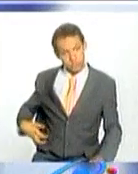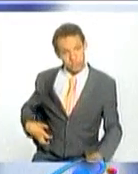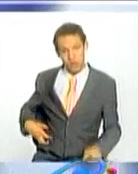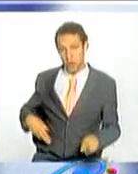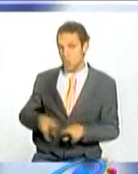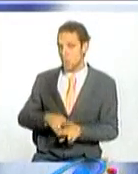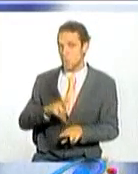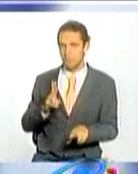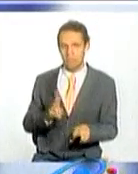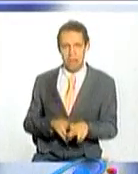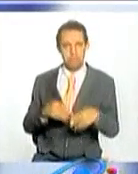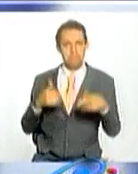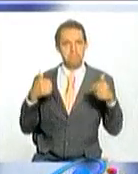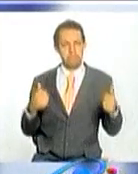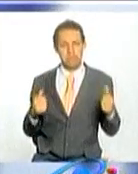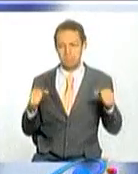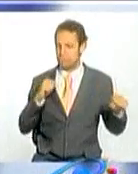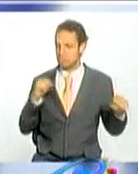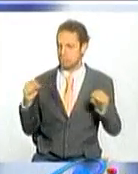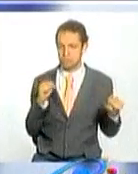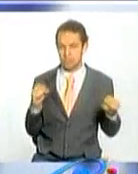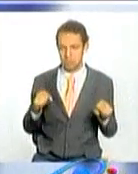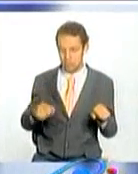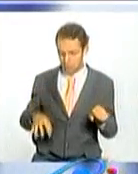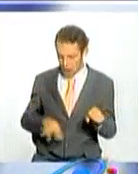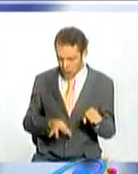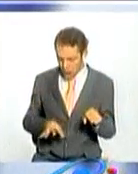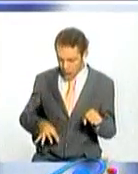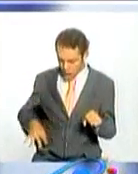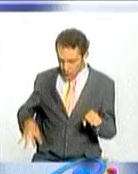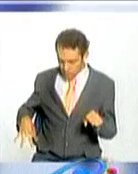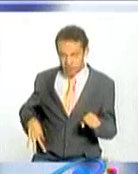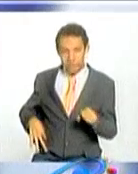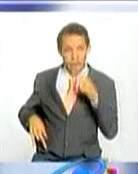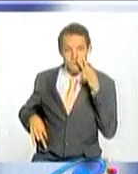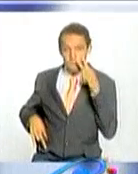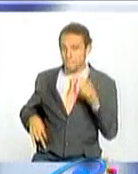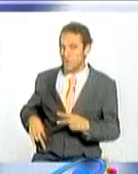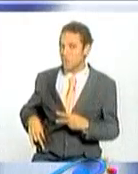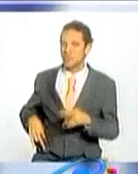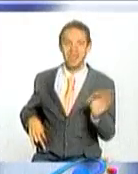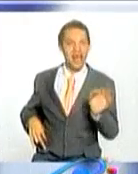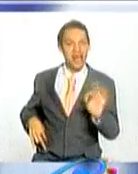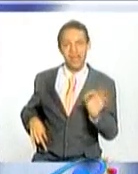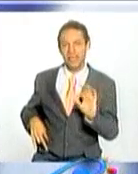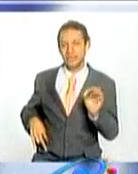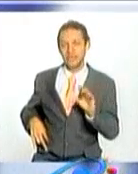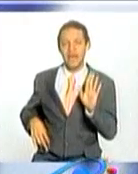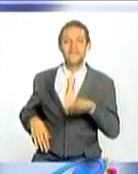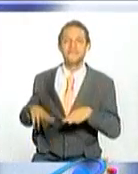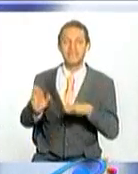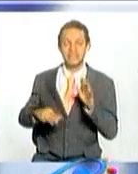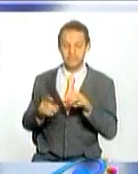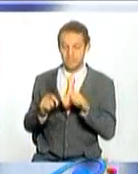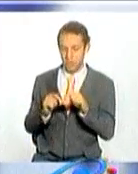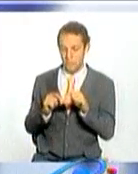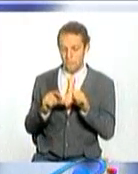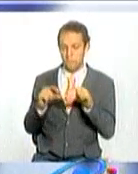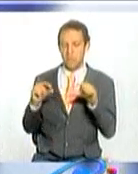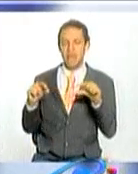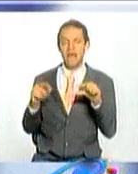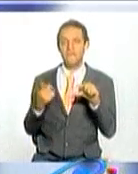normal. ¿Sí? El conducto Wilson no lo alcanzamos a apreciar cuando no está dilatado, es un poquito difícil de